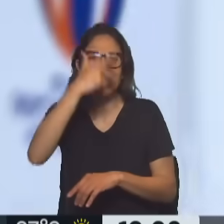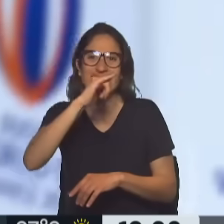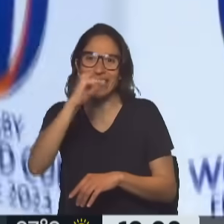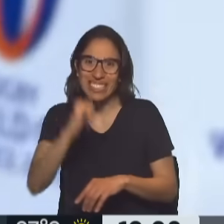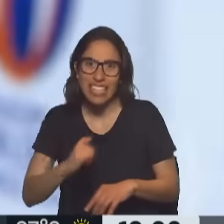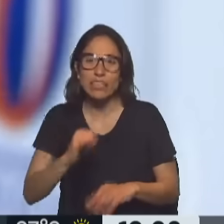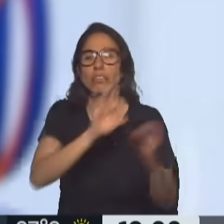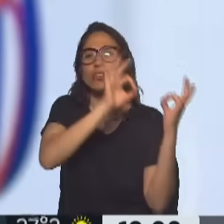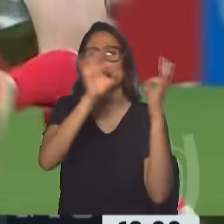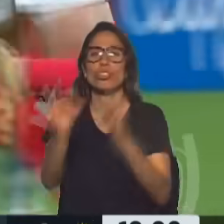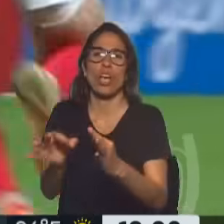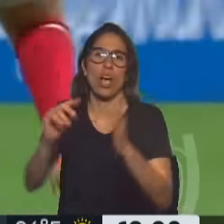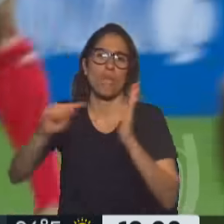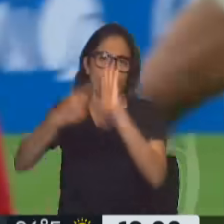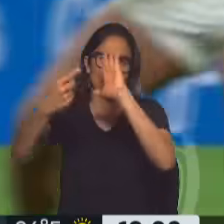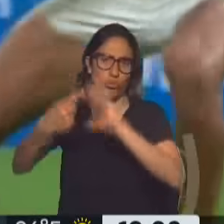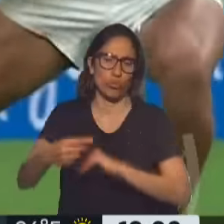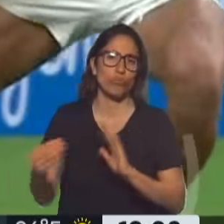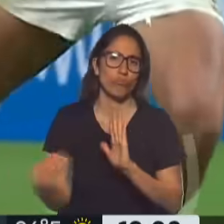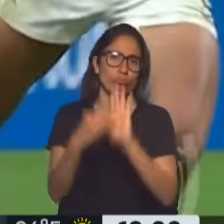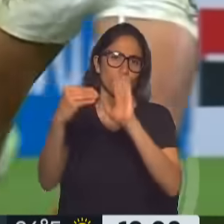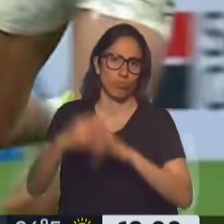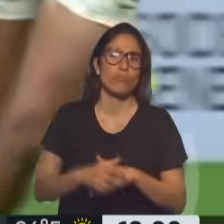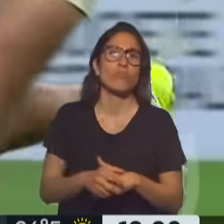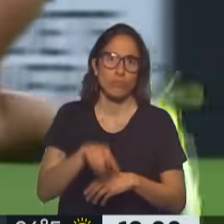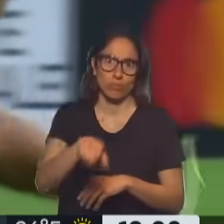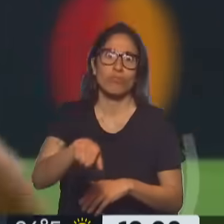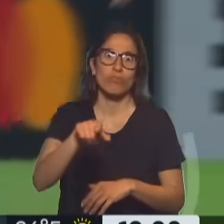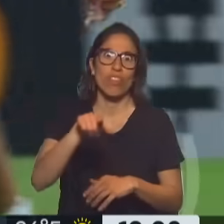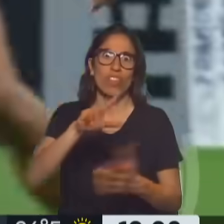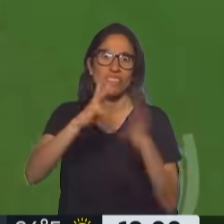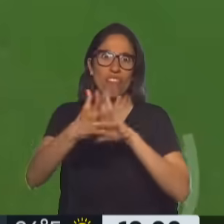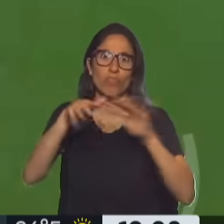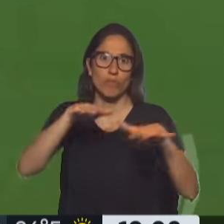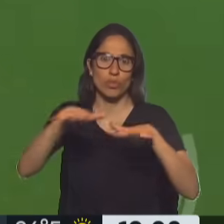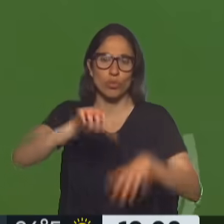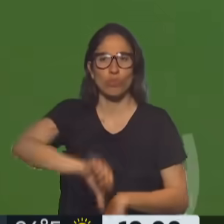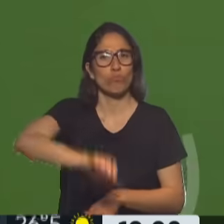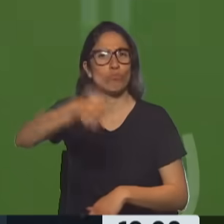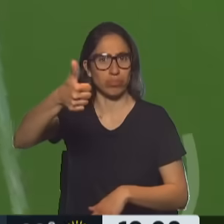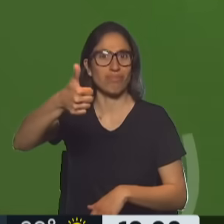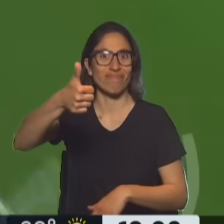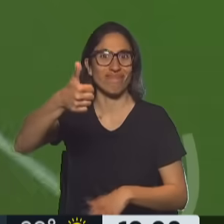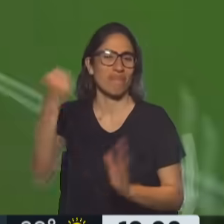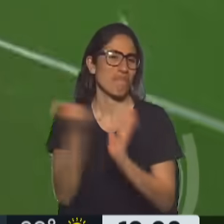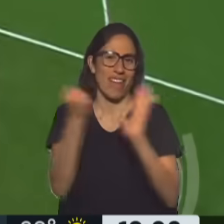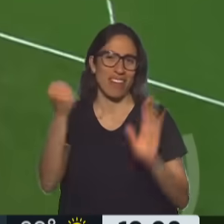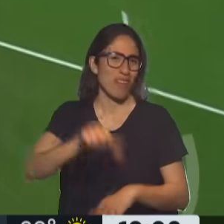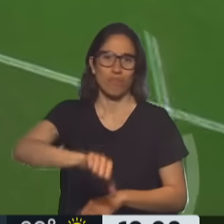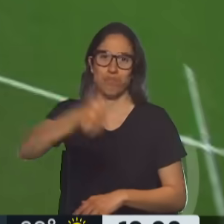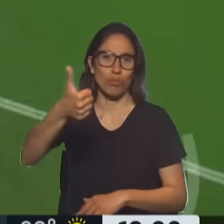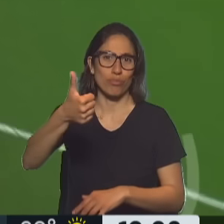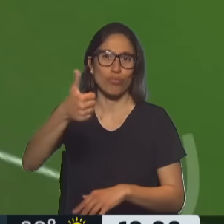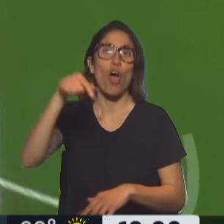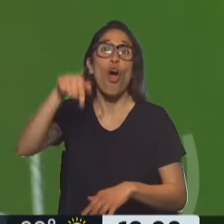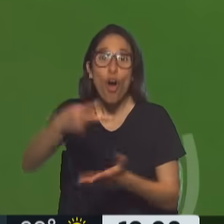y Emiliano Bofelli para una victoria que quedará en el recuerdo, que además hace historia porque, como bien dijo Dani, Argentina nuevamente semifinalista, había